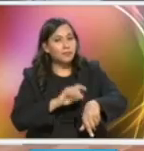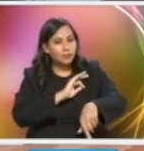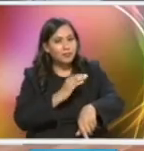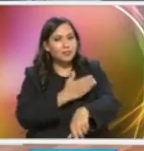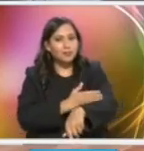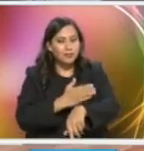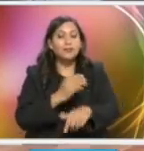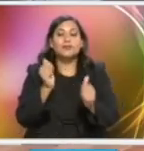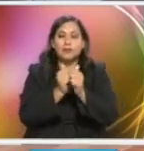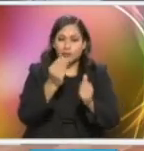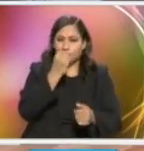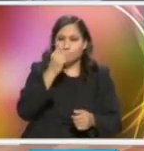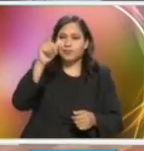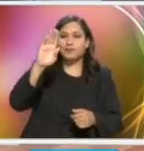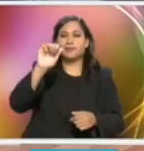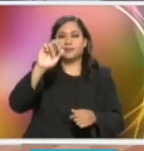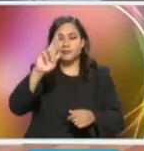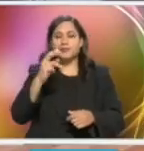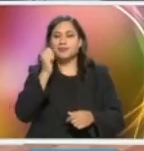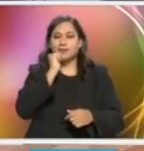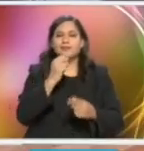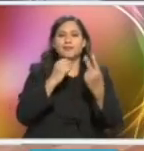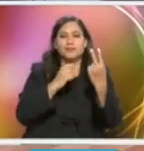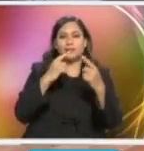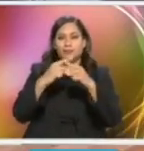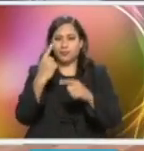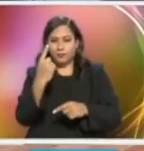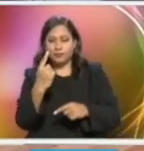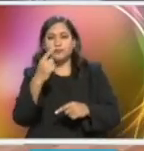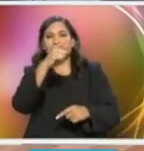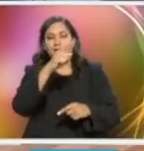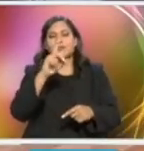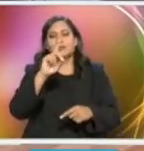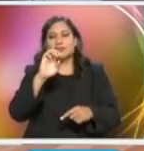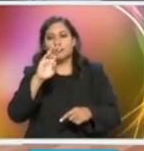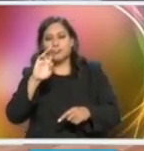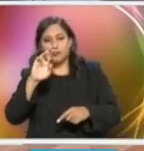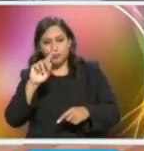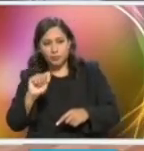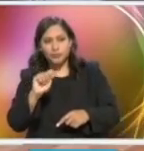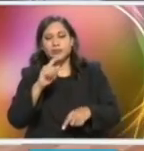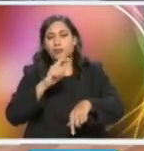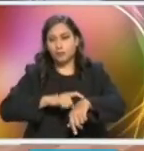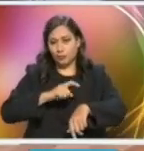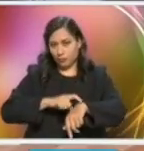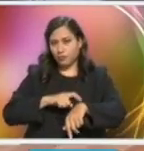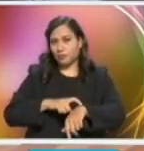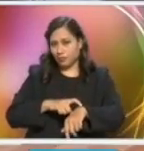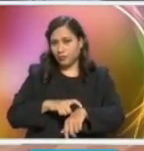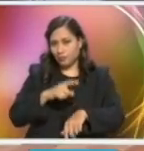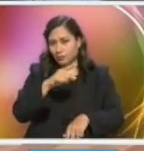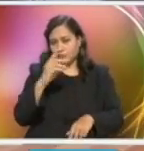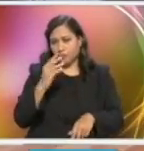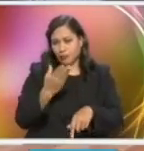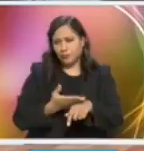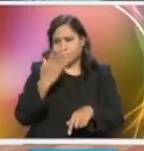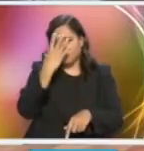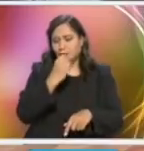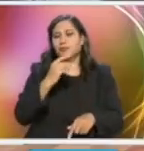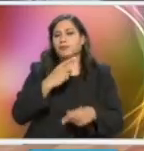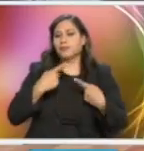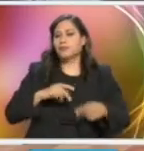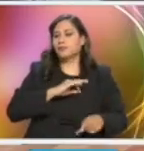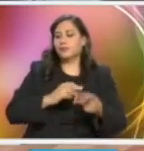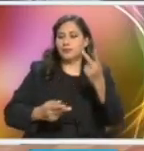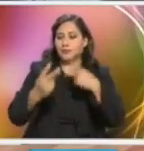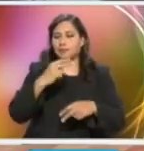con comida. En el bar siempre tenemos 2 por 1. Justo microdebut es horario pues muy padre porque todo el mundo puede venir